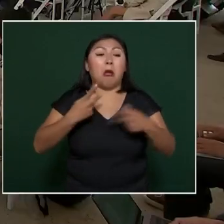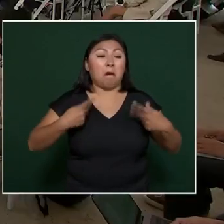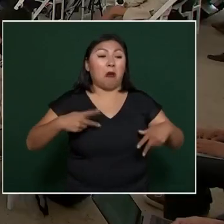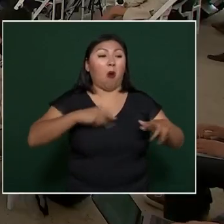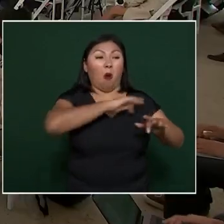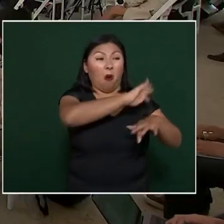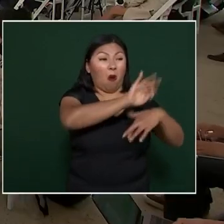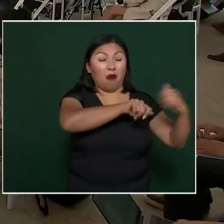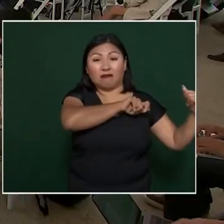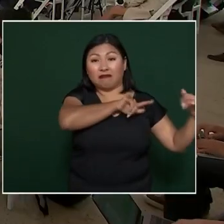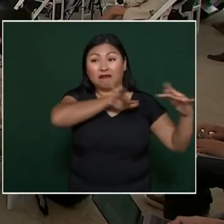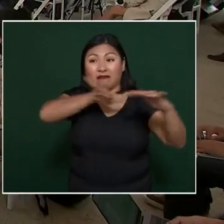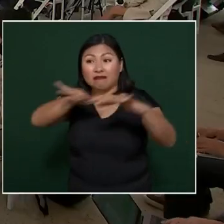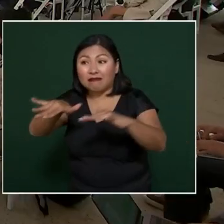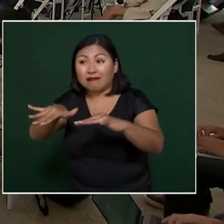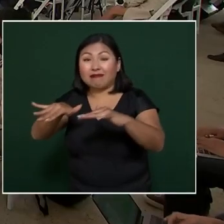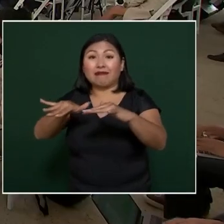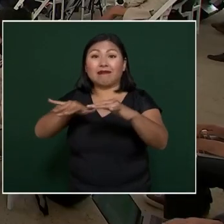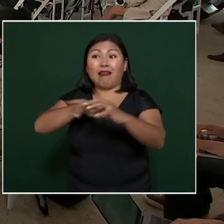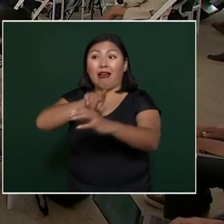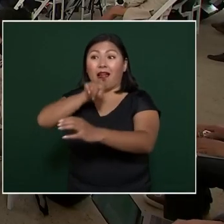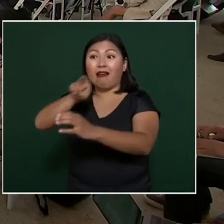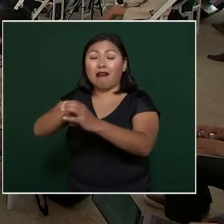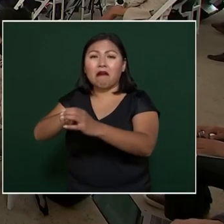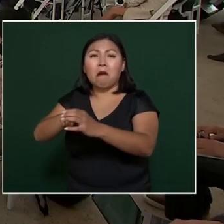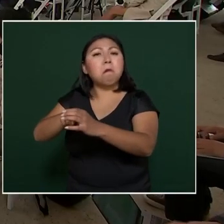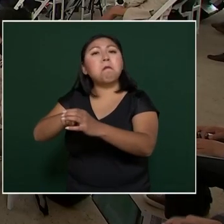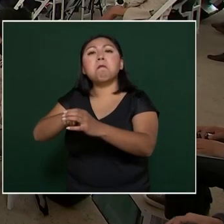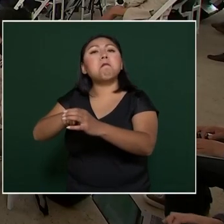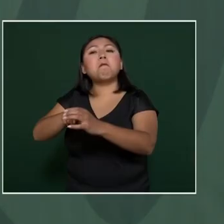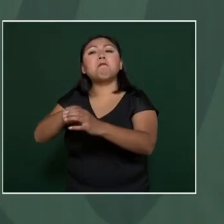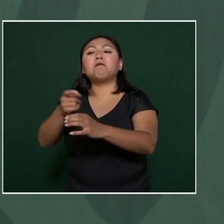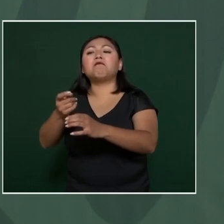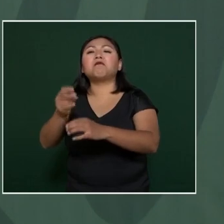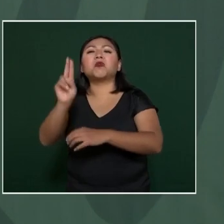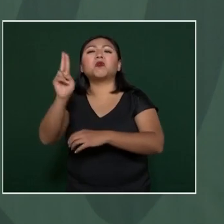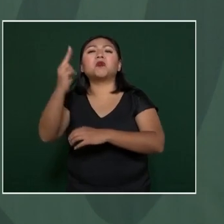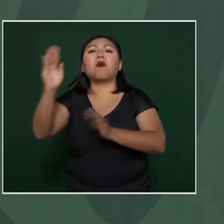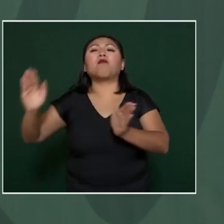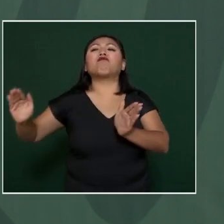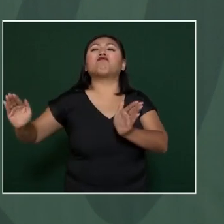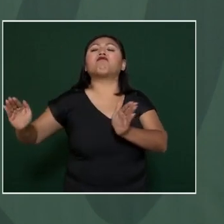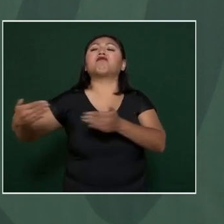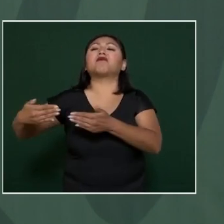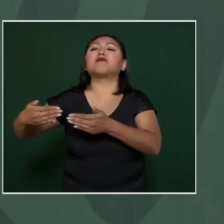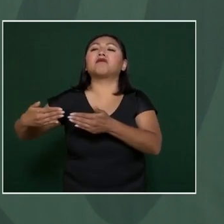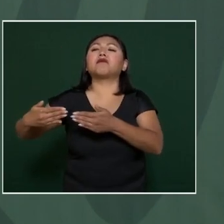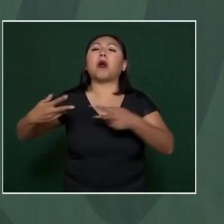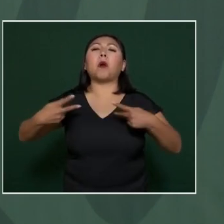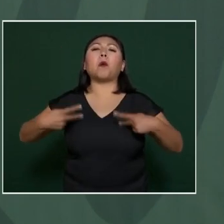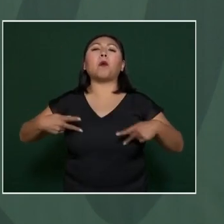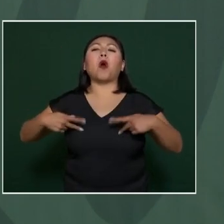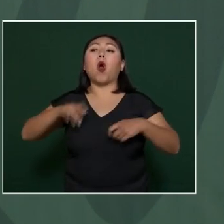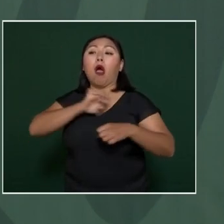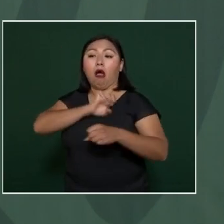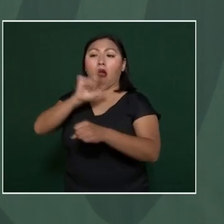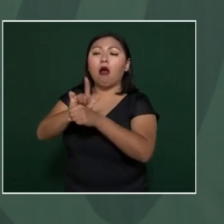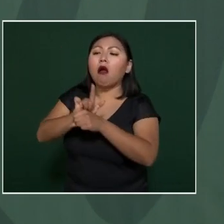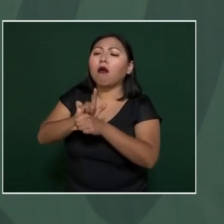pueblo se ha vuelto eh una universidad elitista